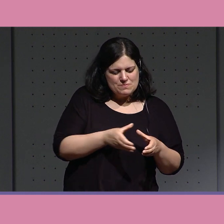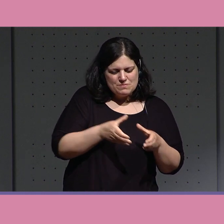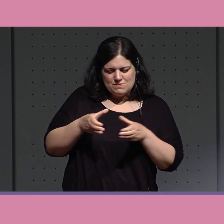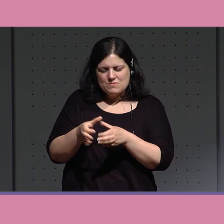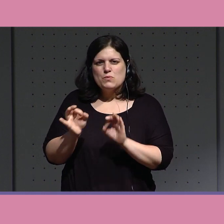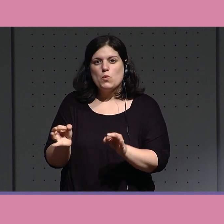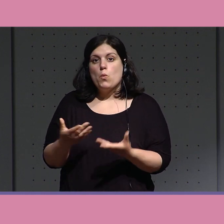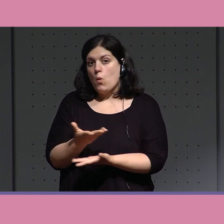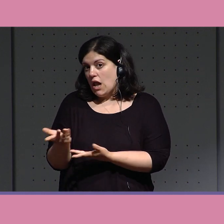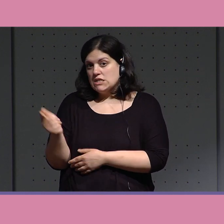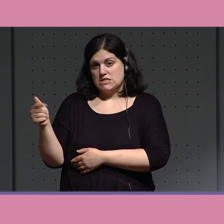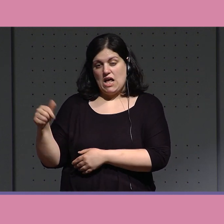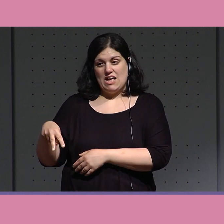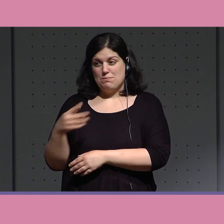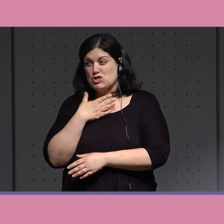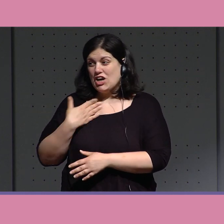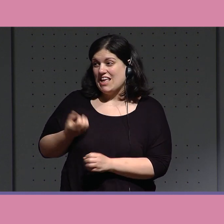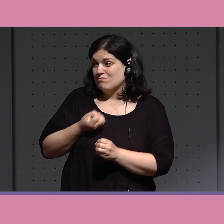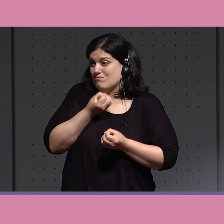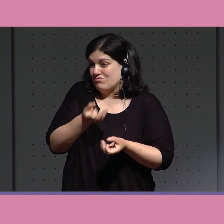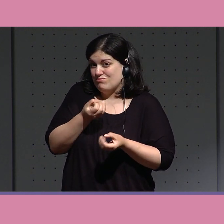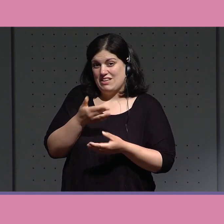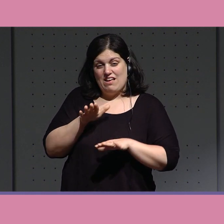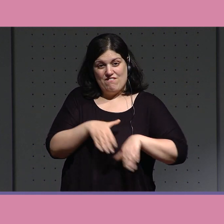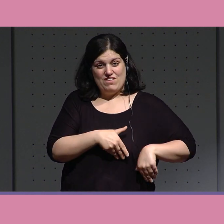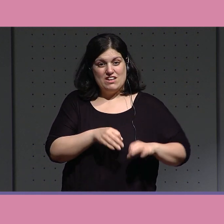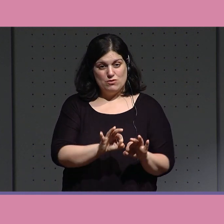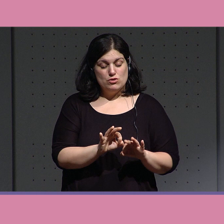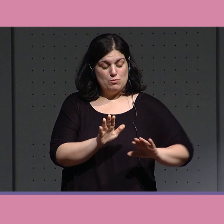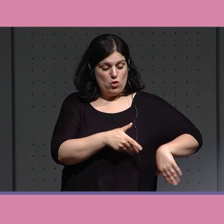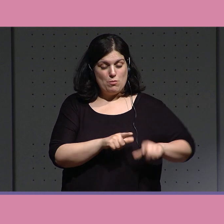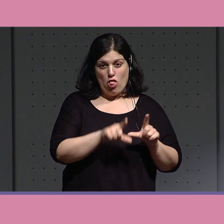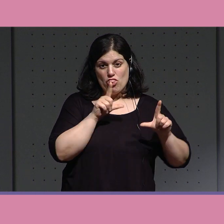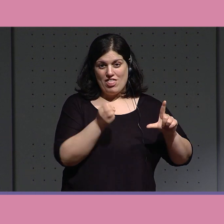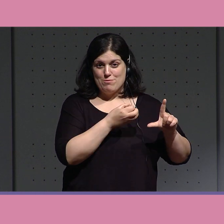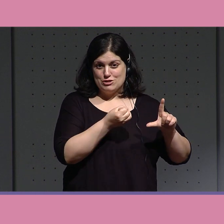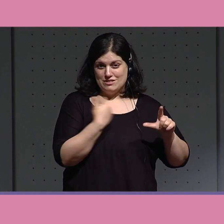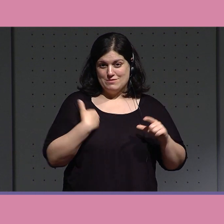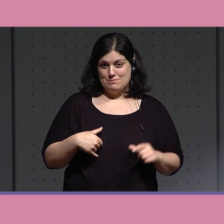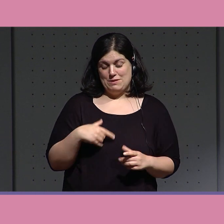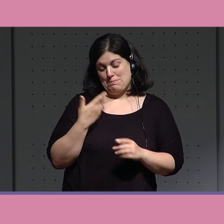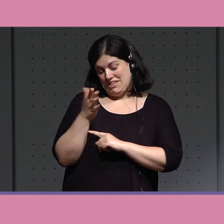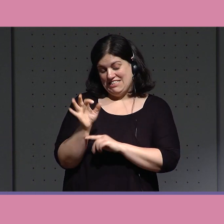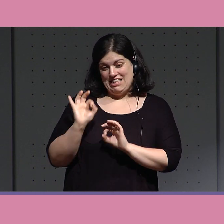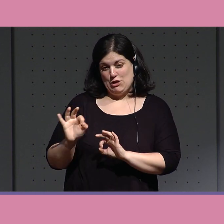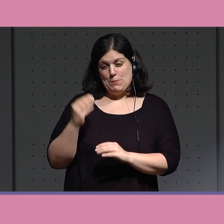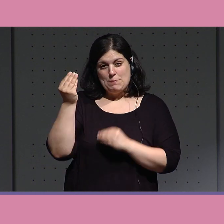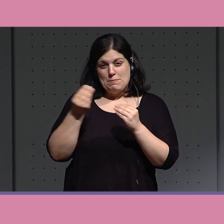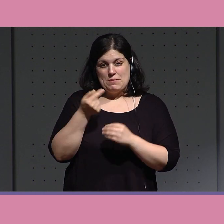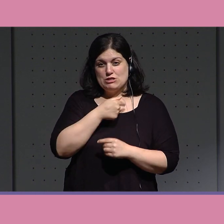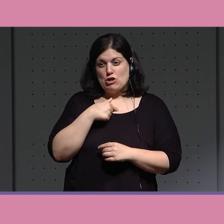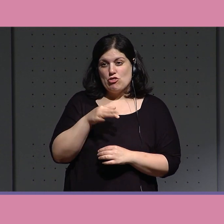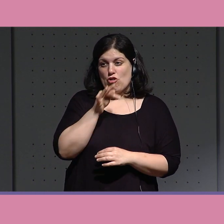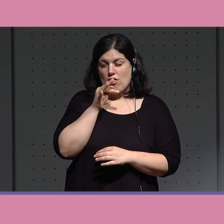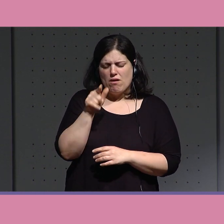pensando. Pero lo que yo intentaba transmitir también al final de mi presentación es que creo que ya no estamos para